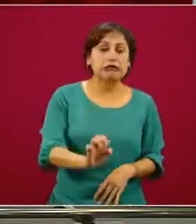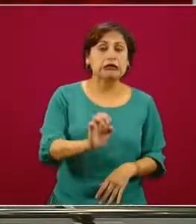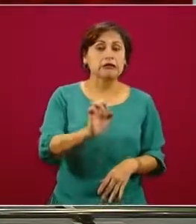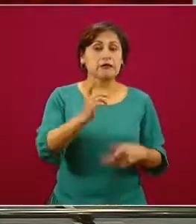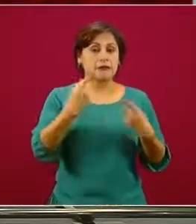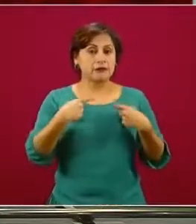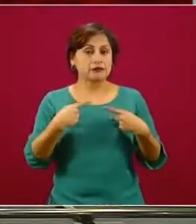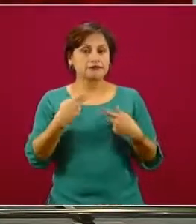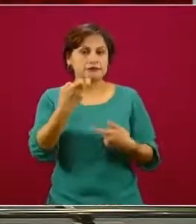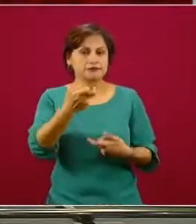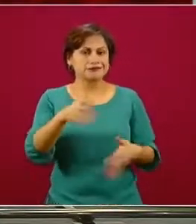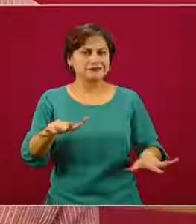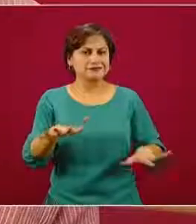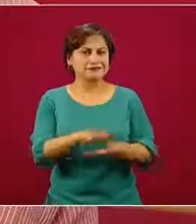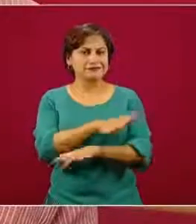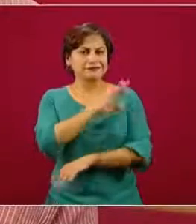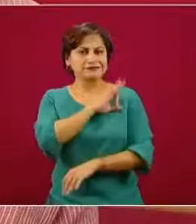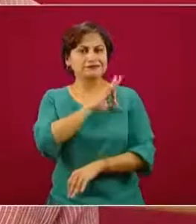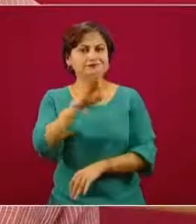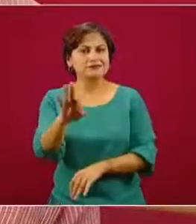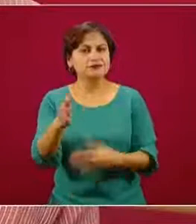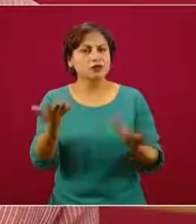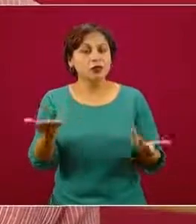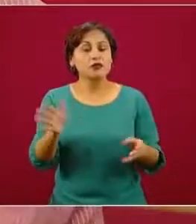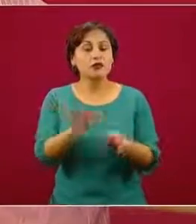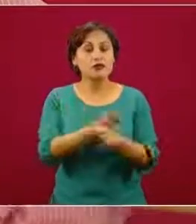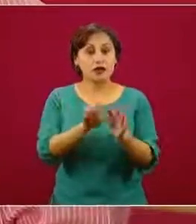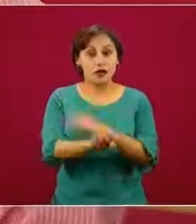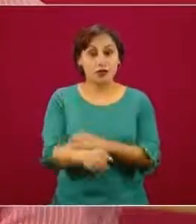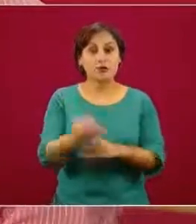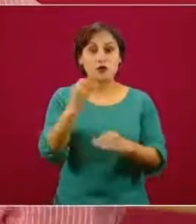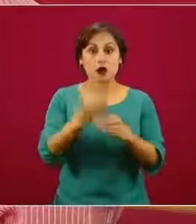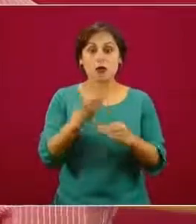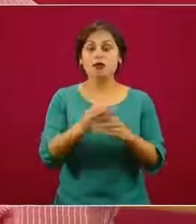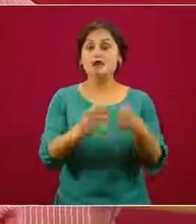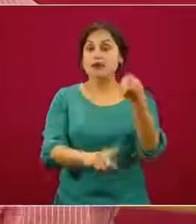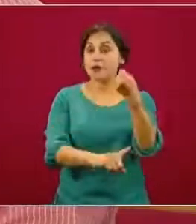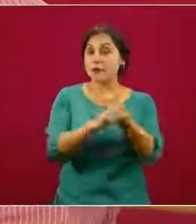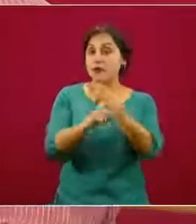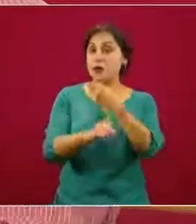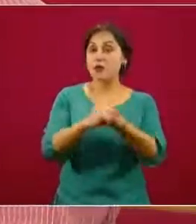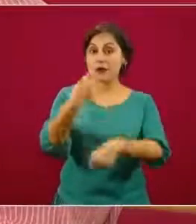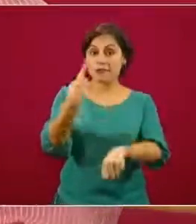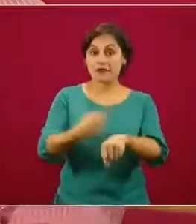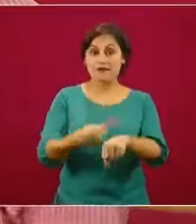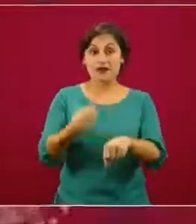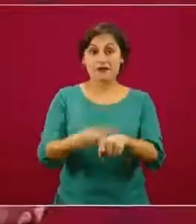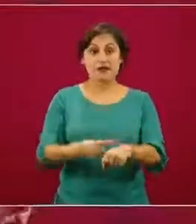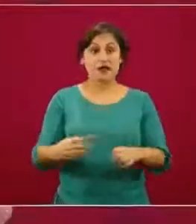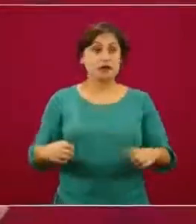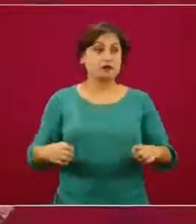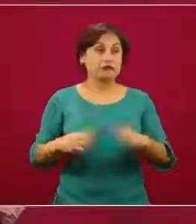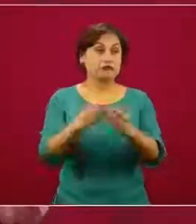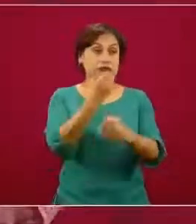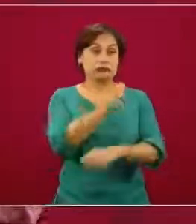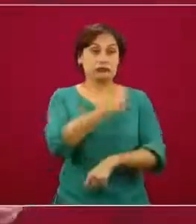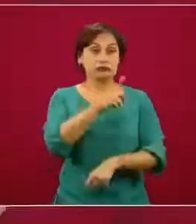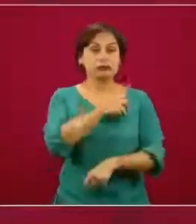algo muestran este tipo de crisis es que el egoísmo, el